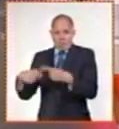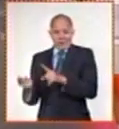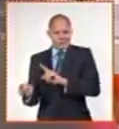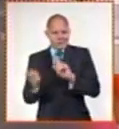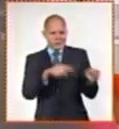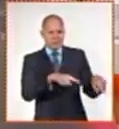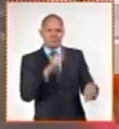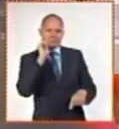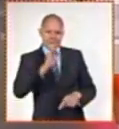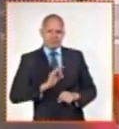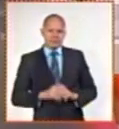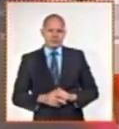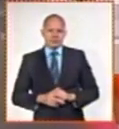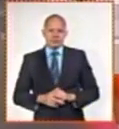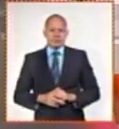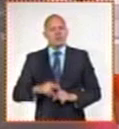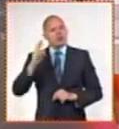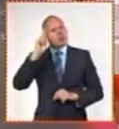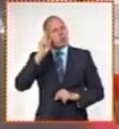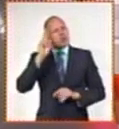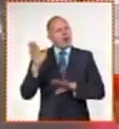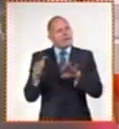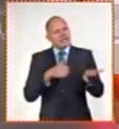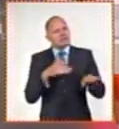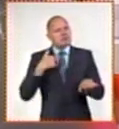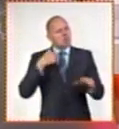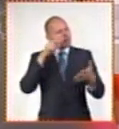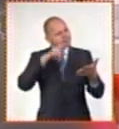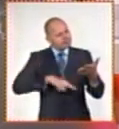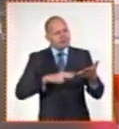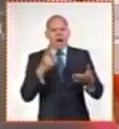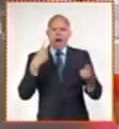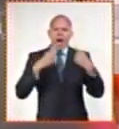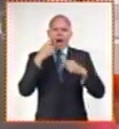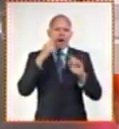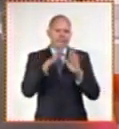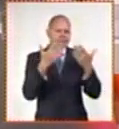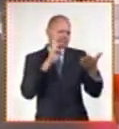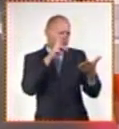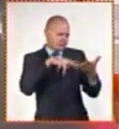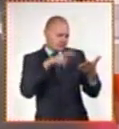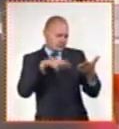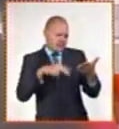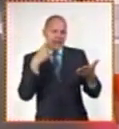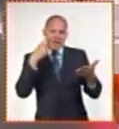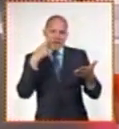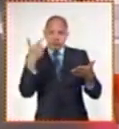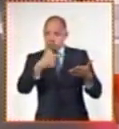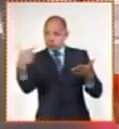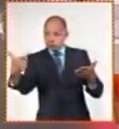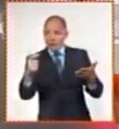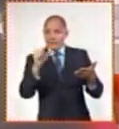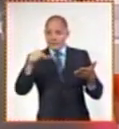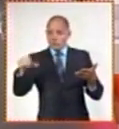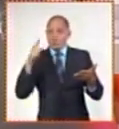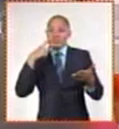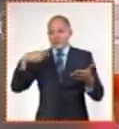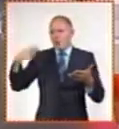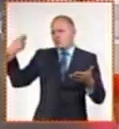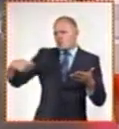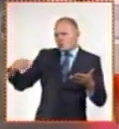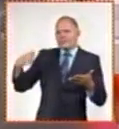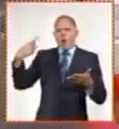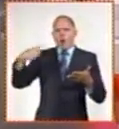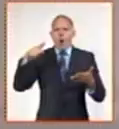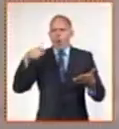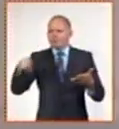análisis, artículos sobre cómo muchos, en el caso de Brasil, muchos jueces y fiscales iban a estudiar a